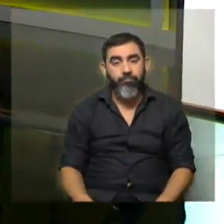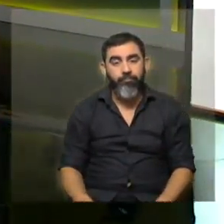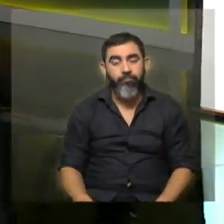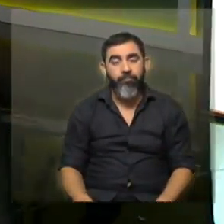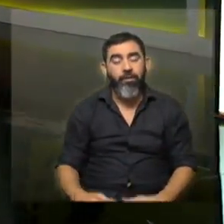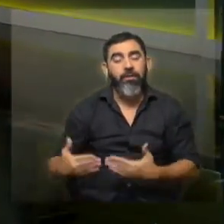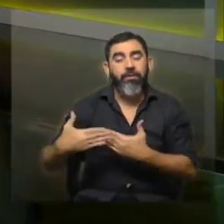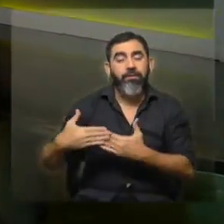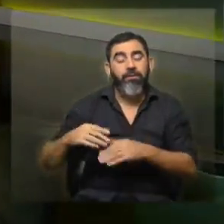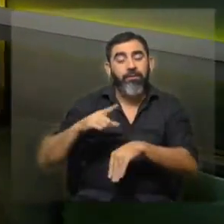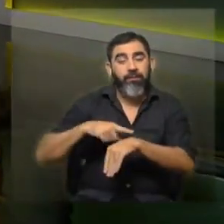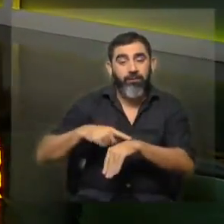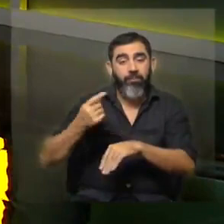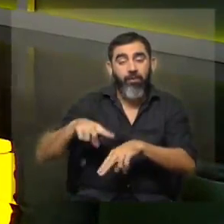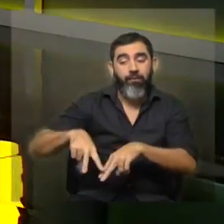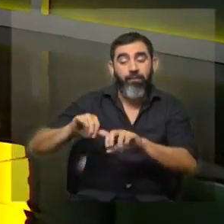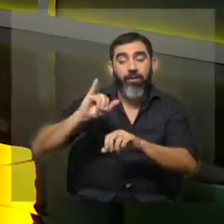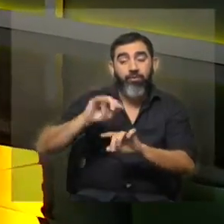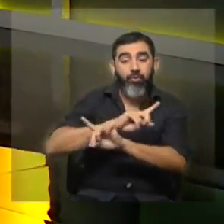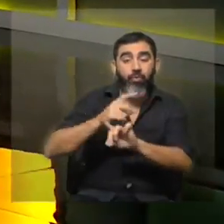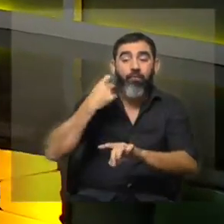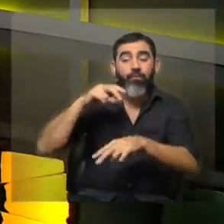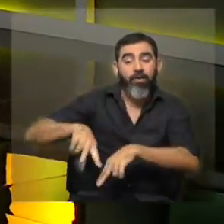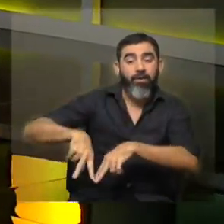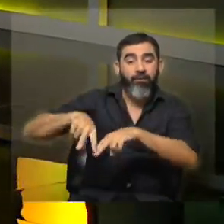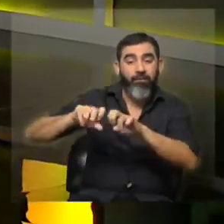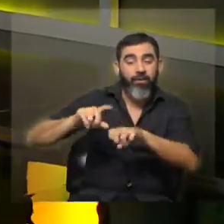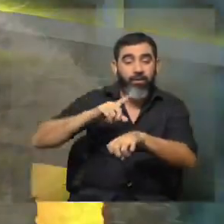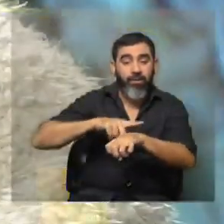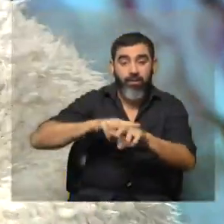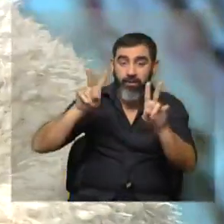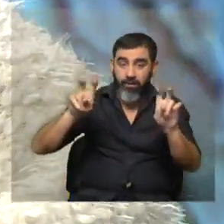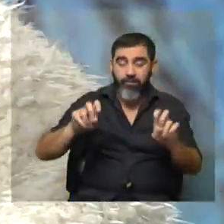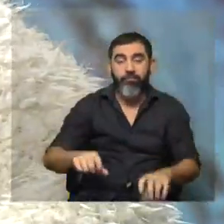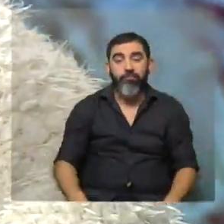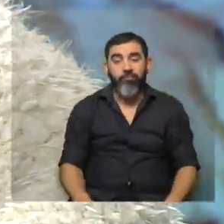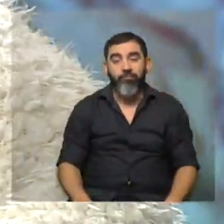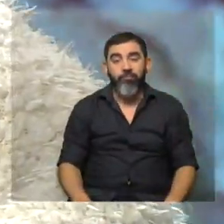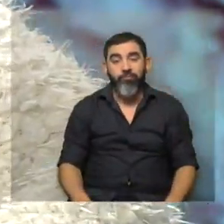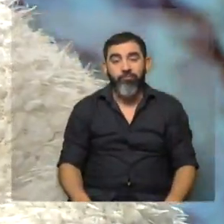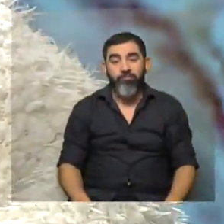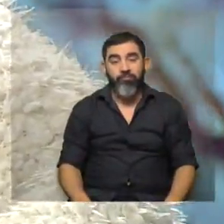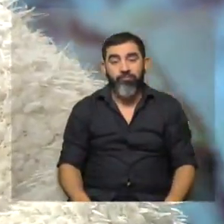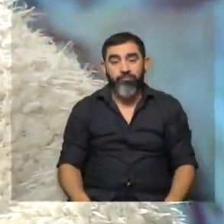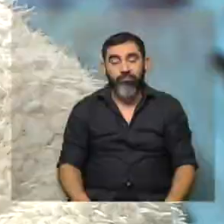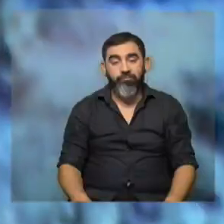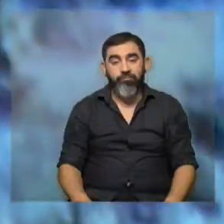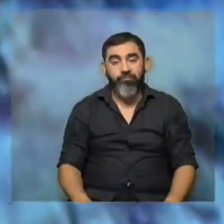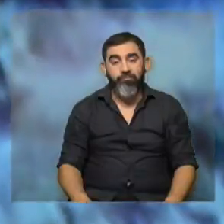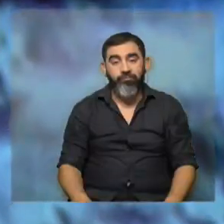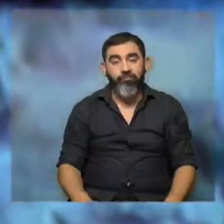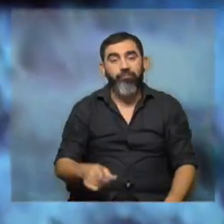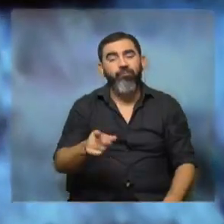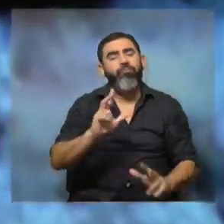eso vamos a estudiarlo, si son o no son correlativos en el tiempo, ¿no? Es lo que estamos estudiando con Pablo. Vos decías